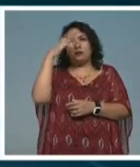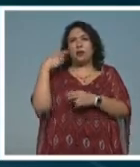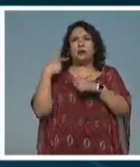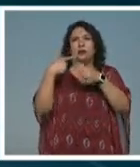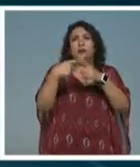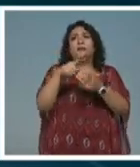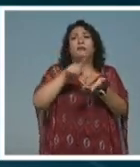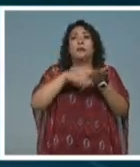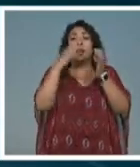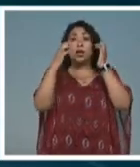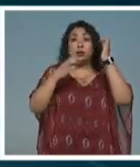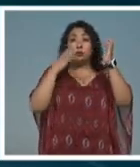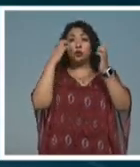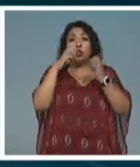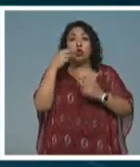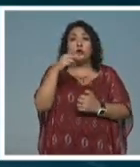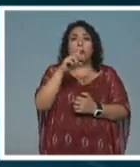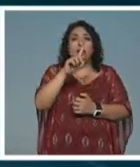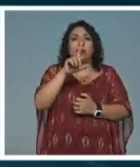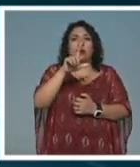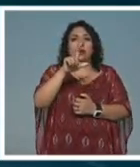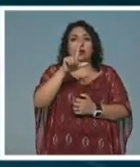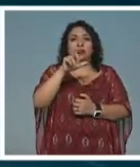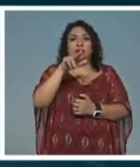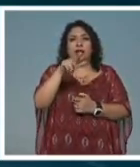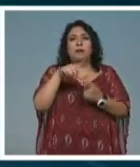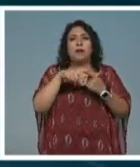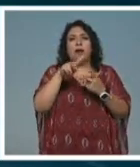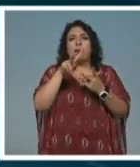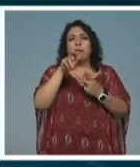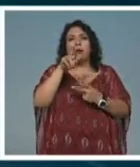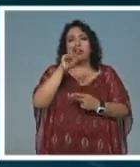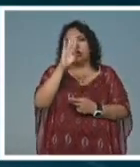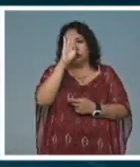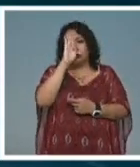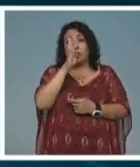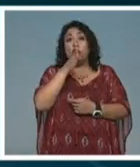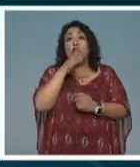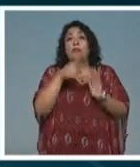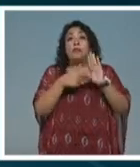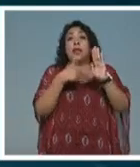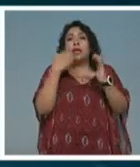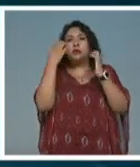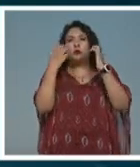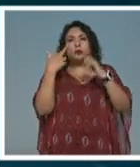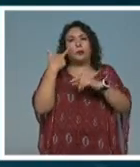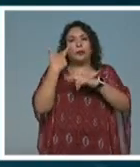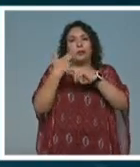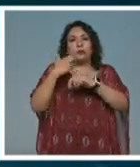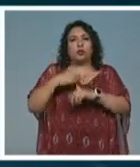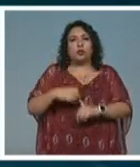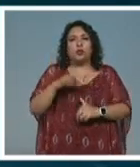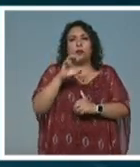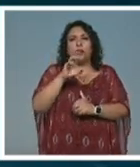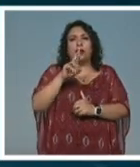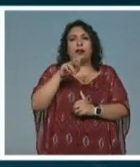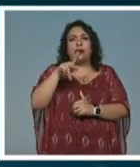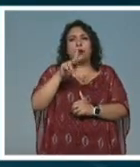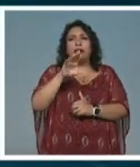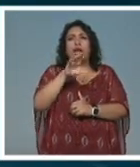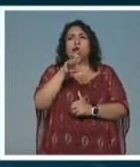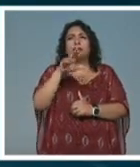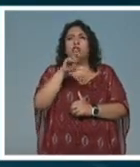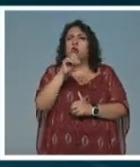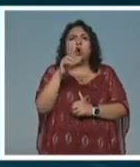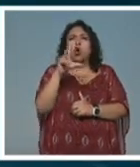en la exposición Daniel Lezama, Vértigos de Mediodía. La muestra es curada por Eric Castillo, quien la dispuso